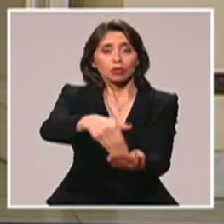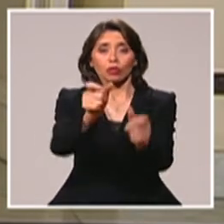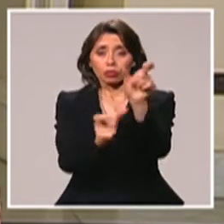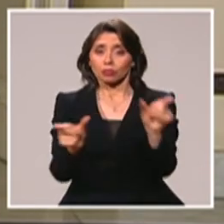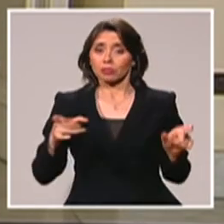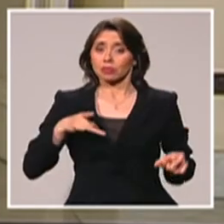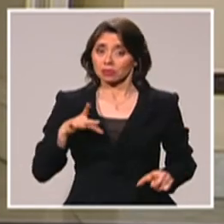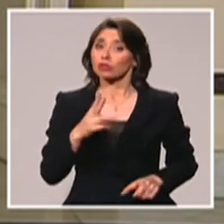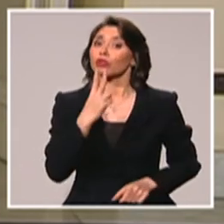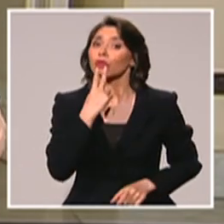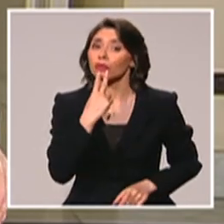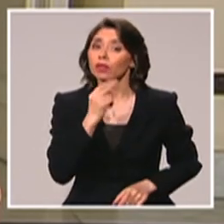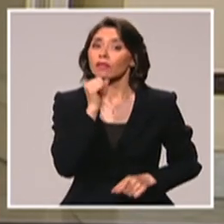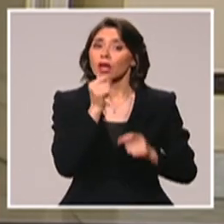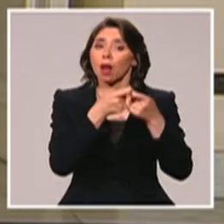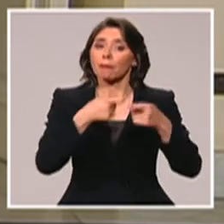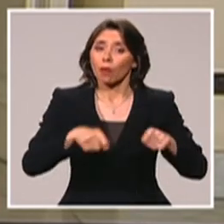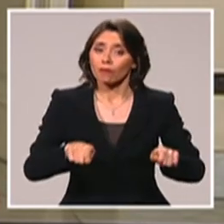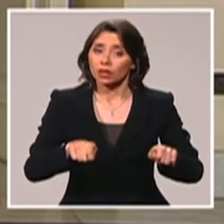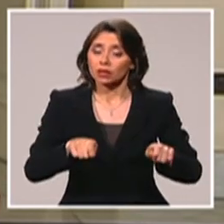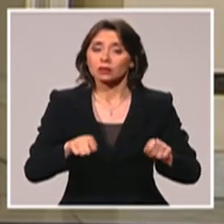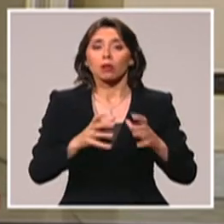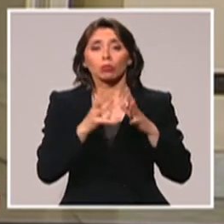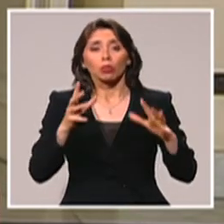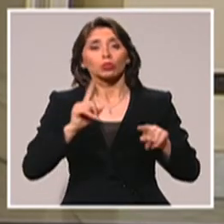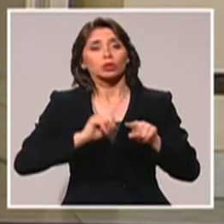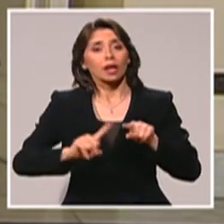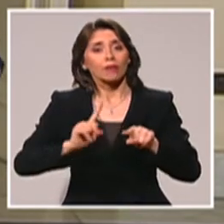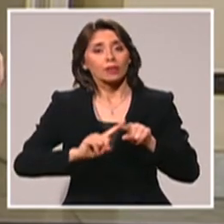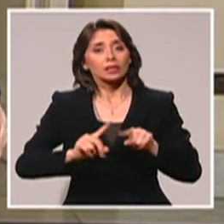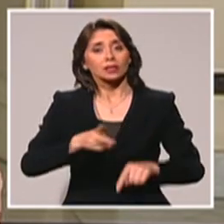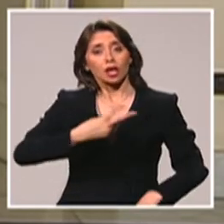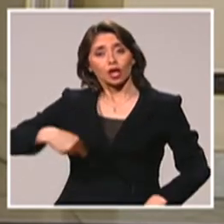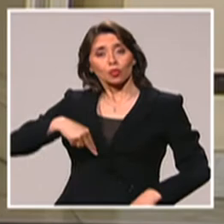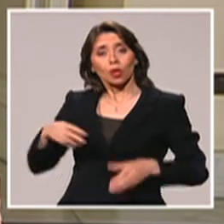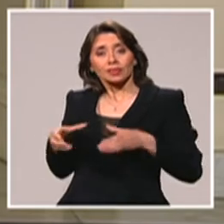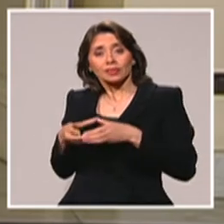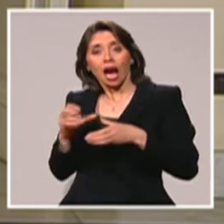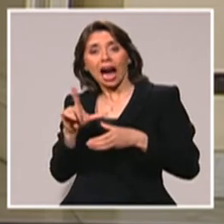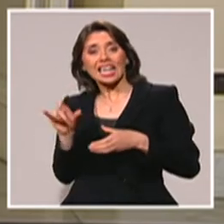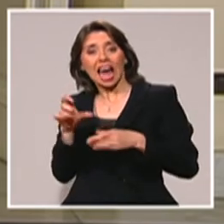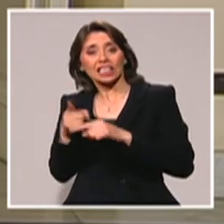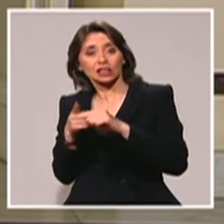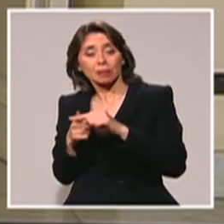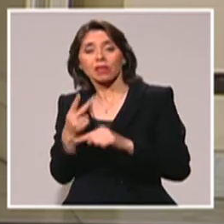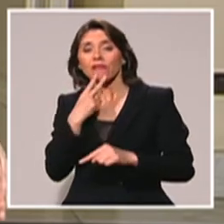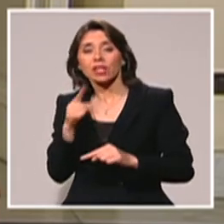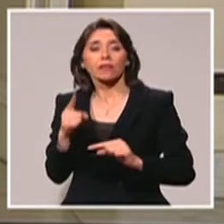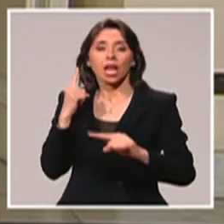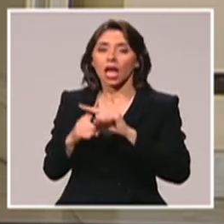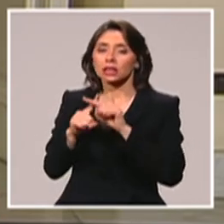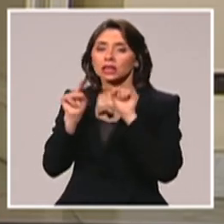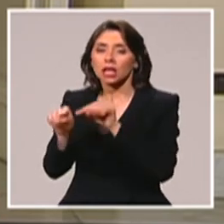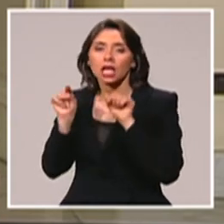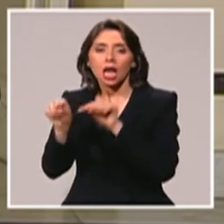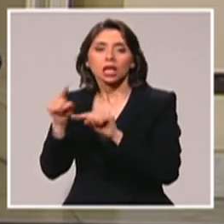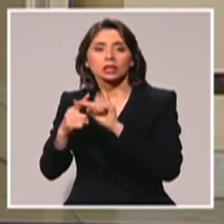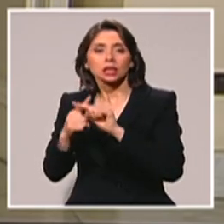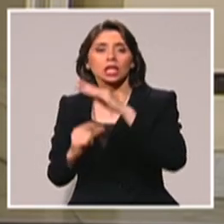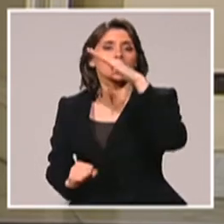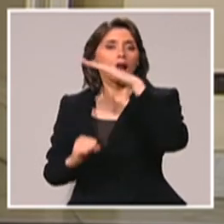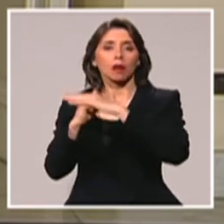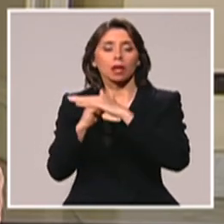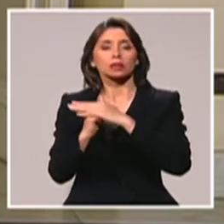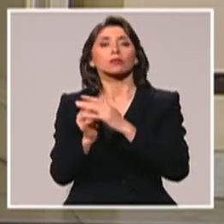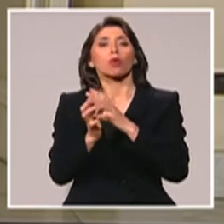viven en la pobreza muchas veces nuestra clase media vive exigida al máximo carga una